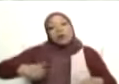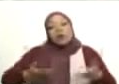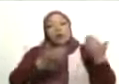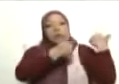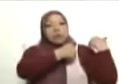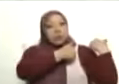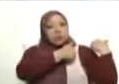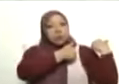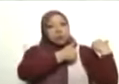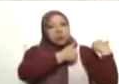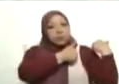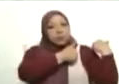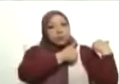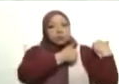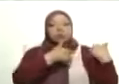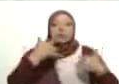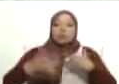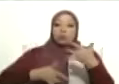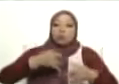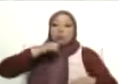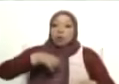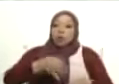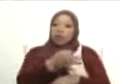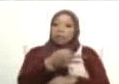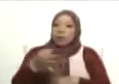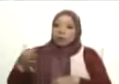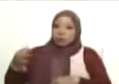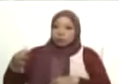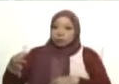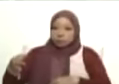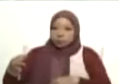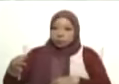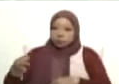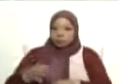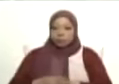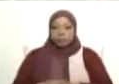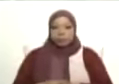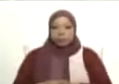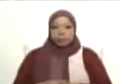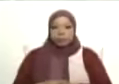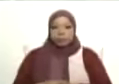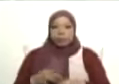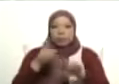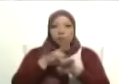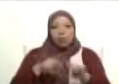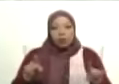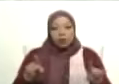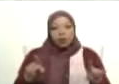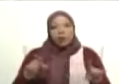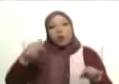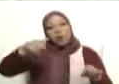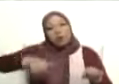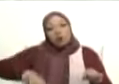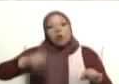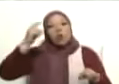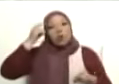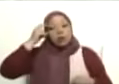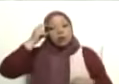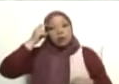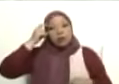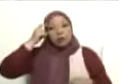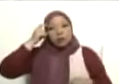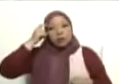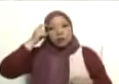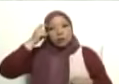responsabilidad, y lo hemos hecho de manera impecable, de manera impecable. Pero hoy es un día de